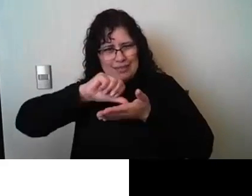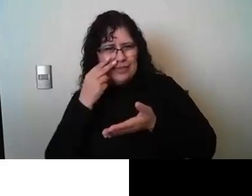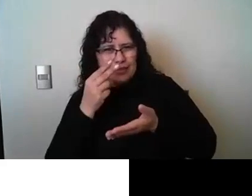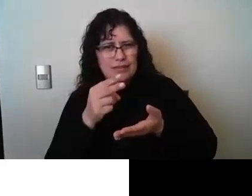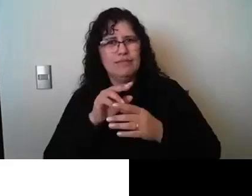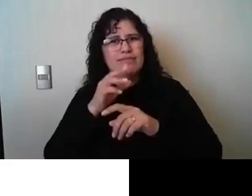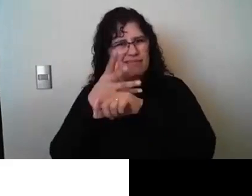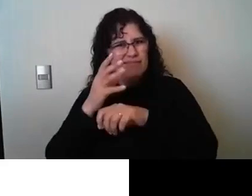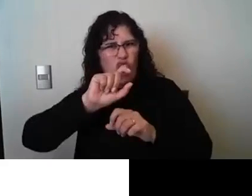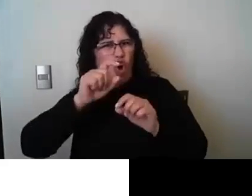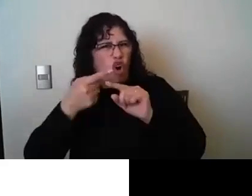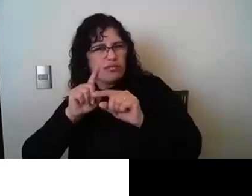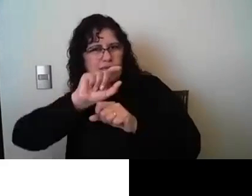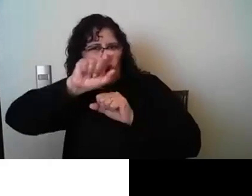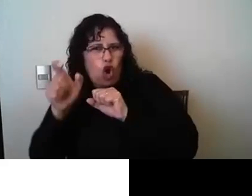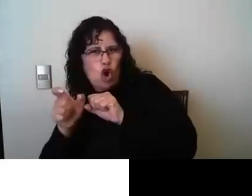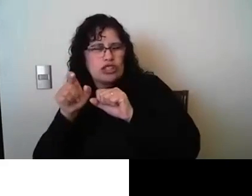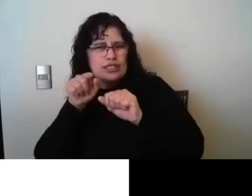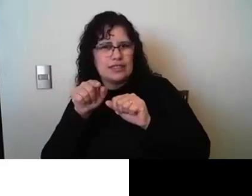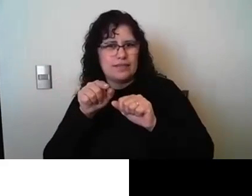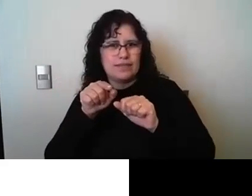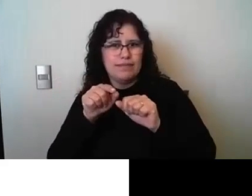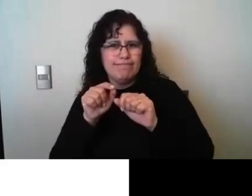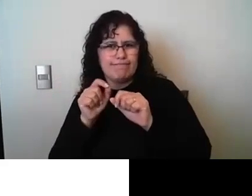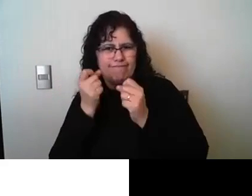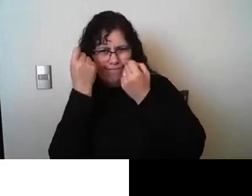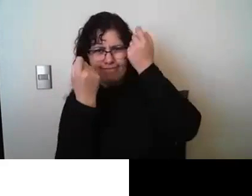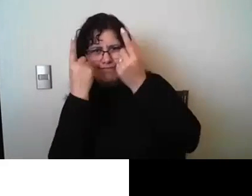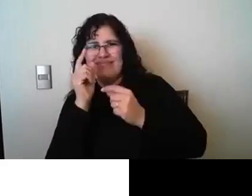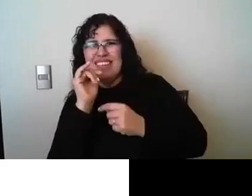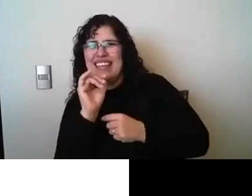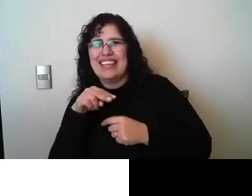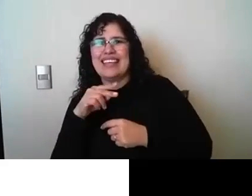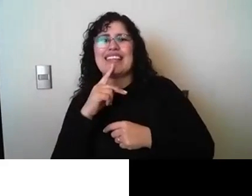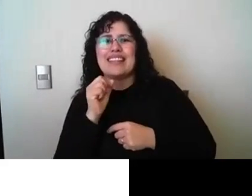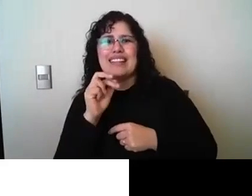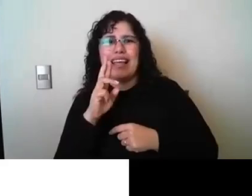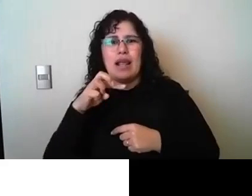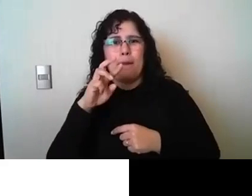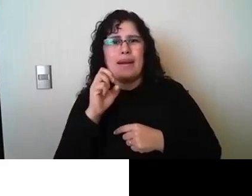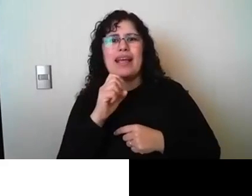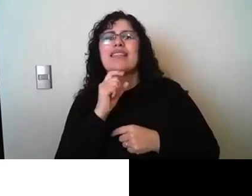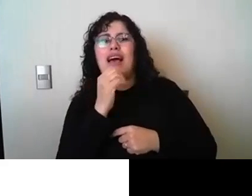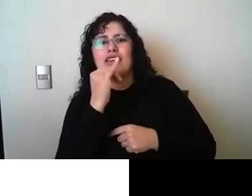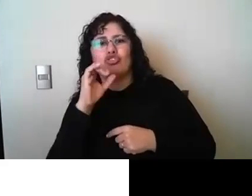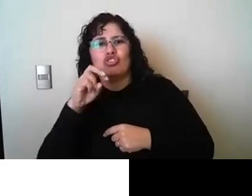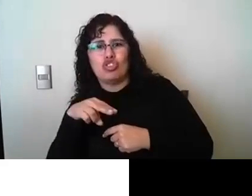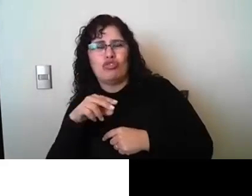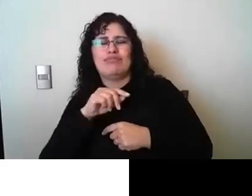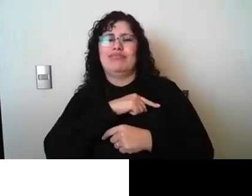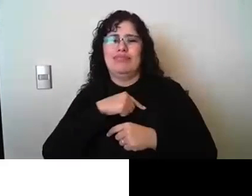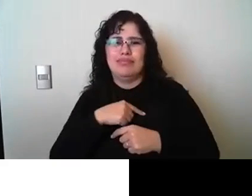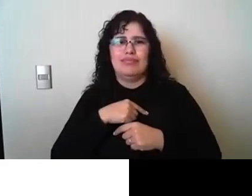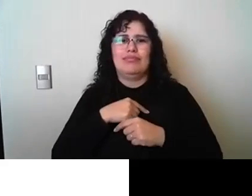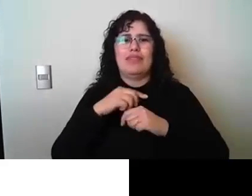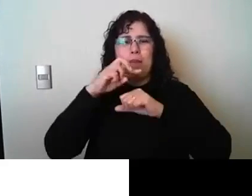corteza ya de interpretación, ¿cierto?, denominada corteza parietal posterior.